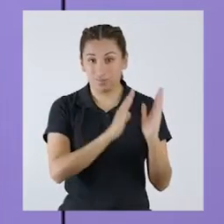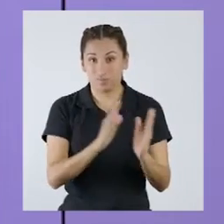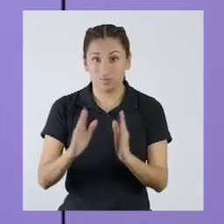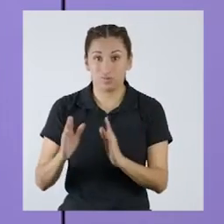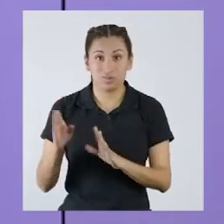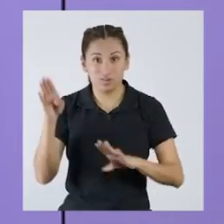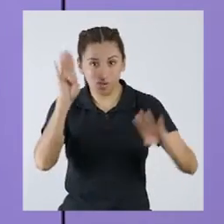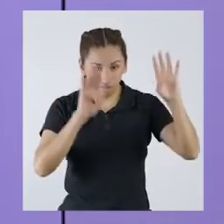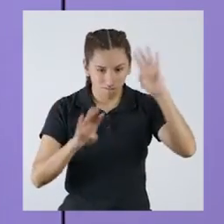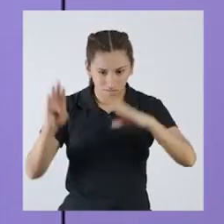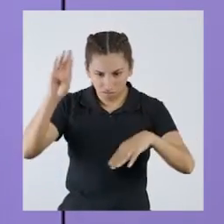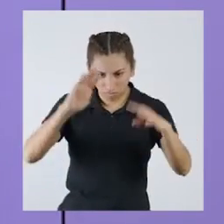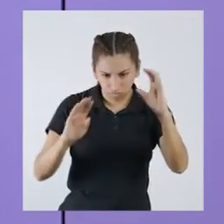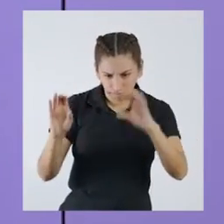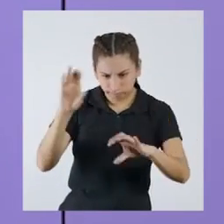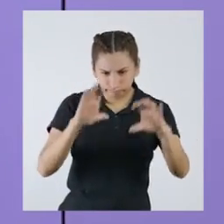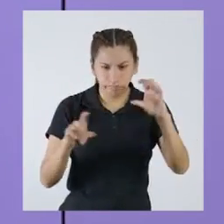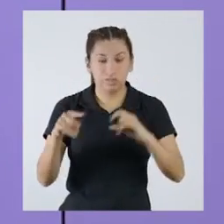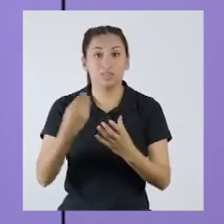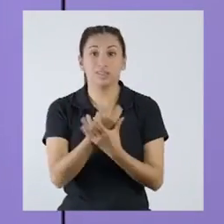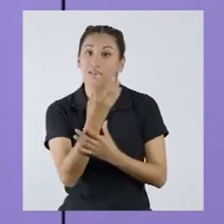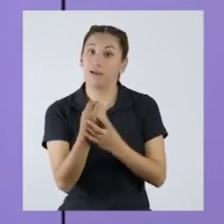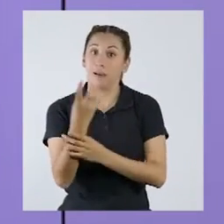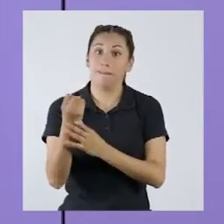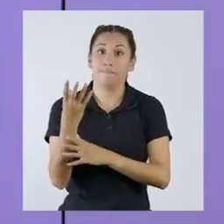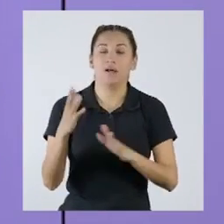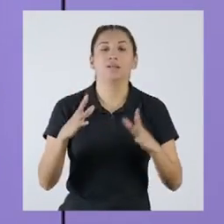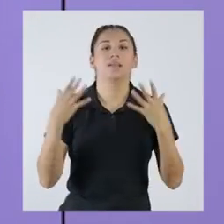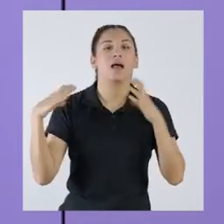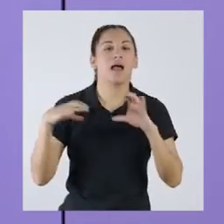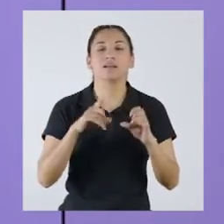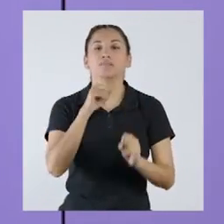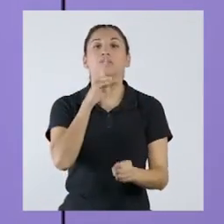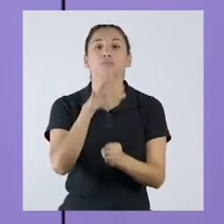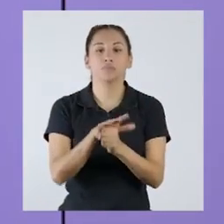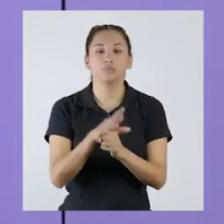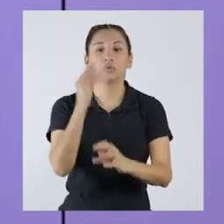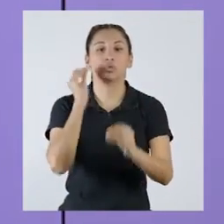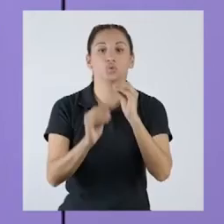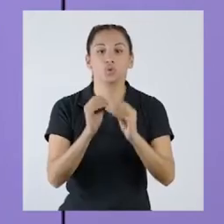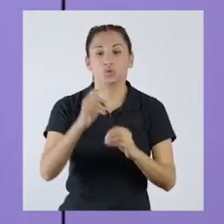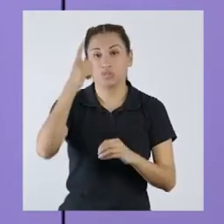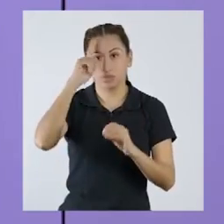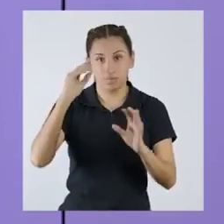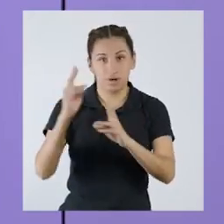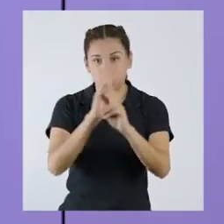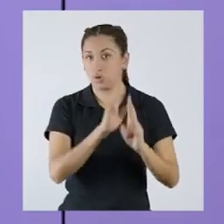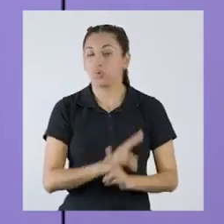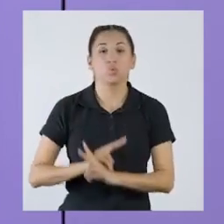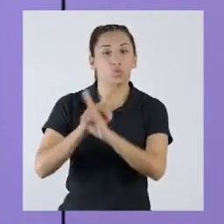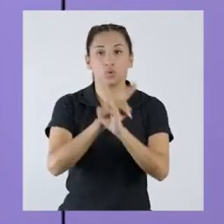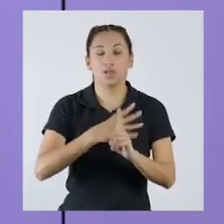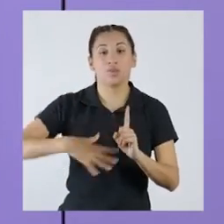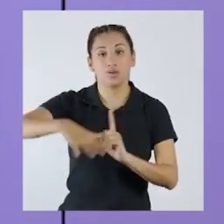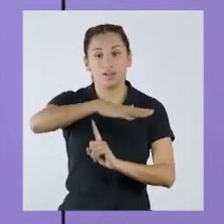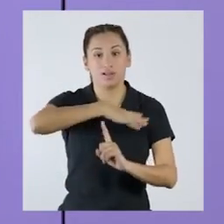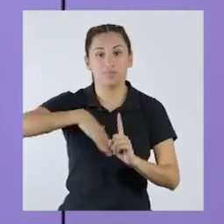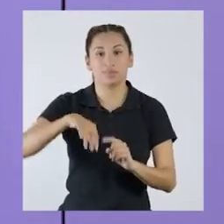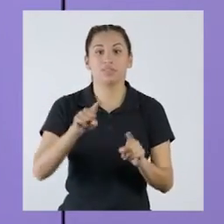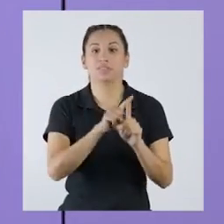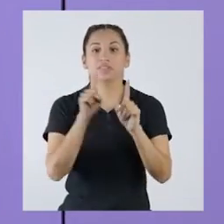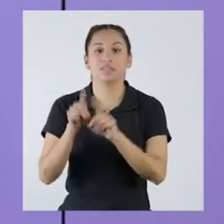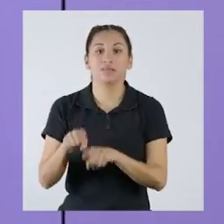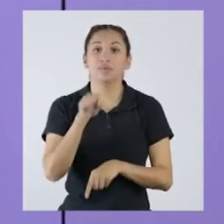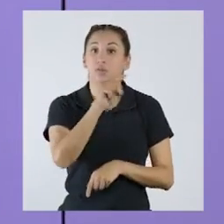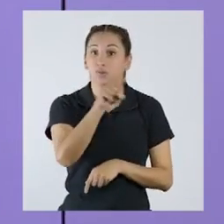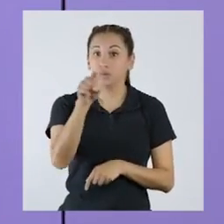proceso biológico que realizan las plantas nos permitirá establecer compromisos y soluciones para el cuidado del